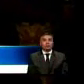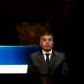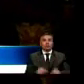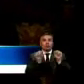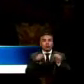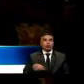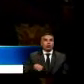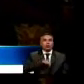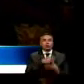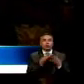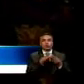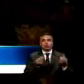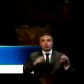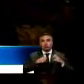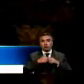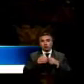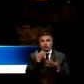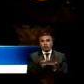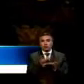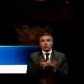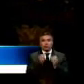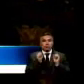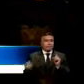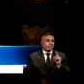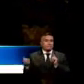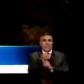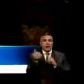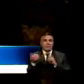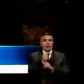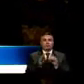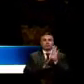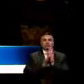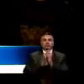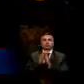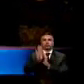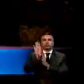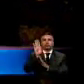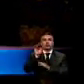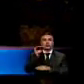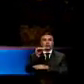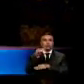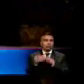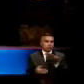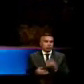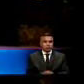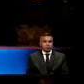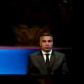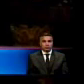podamos salir de esta crisis y lograr la prosperidad del pueblo ecuatoriano.